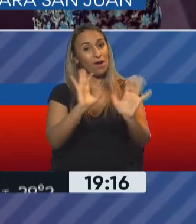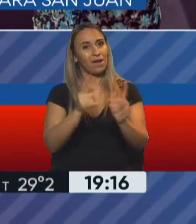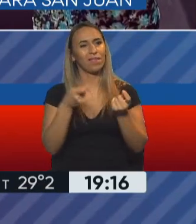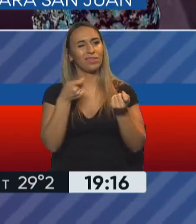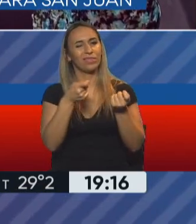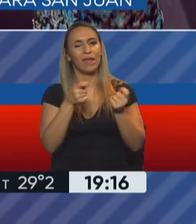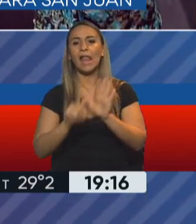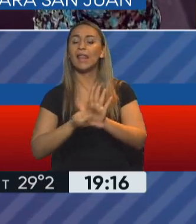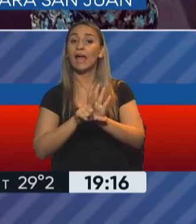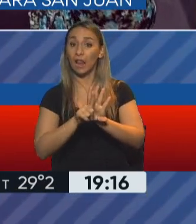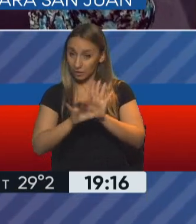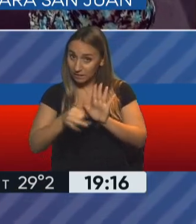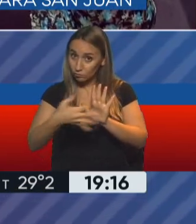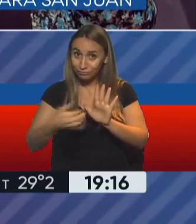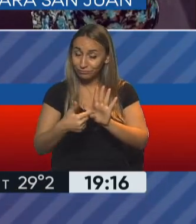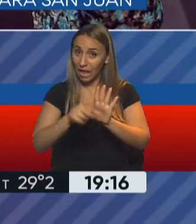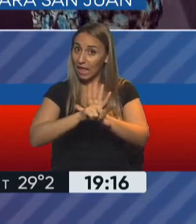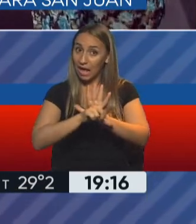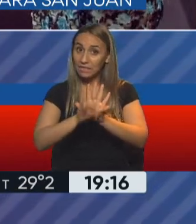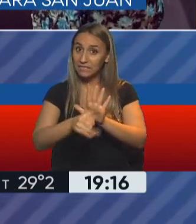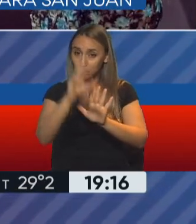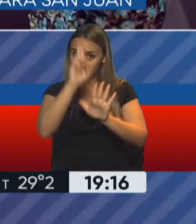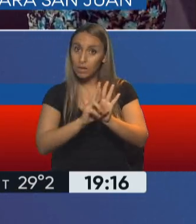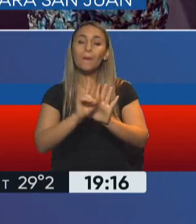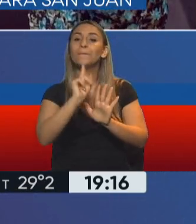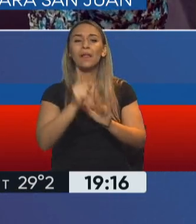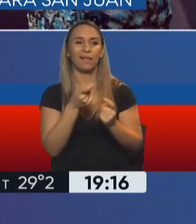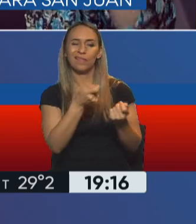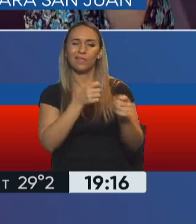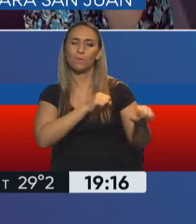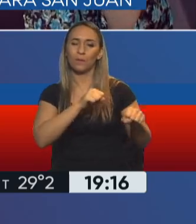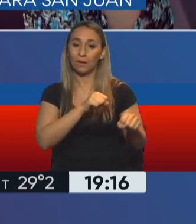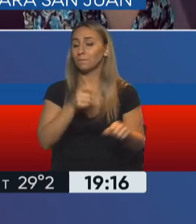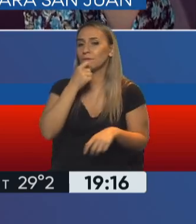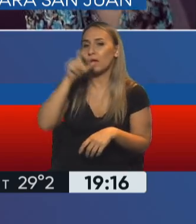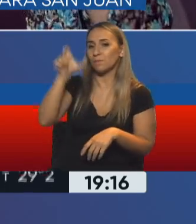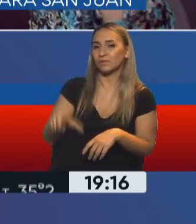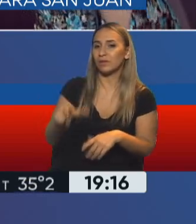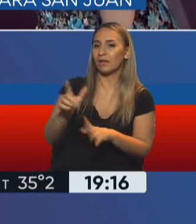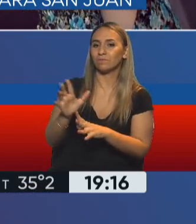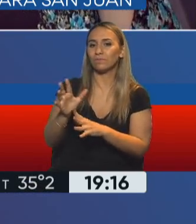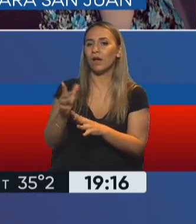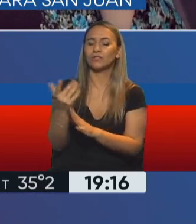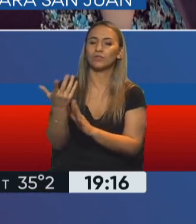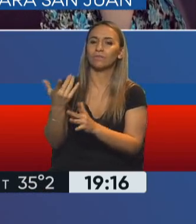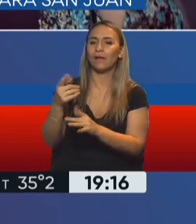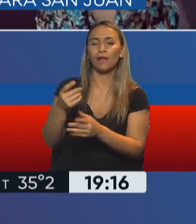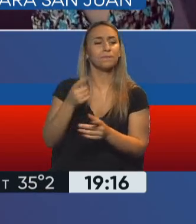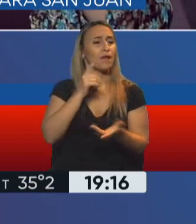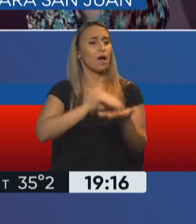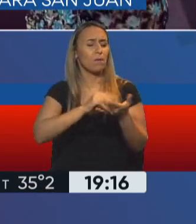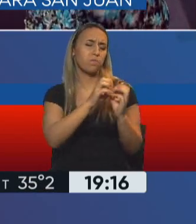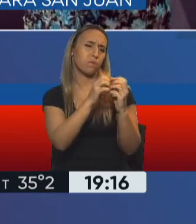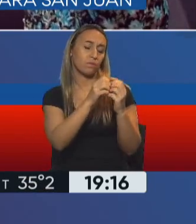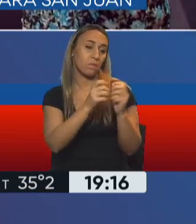solo chicanas. Yo si saco inocente a alguien en base a un defecto formal, no es que lo saqué inocente, lo